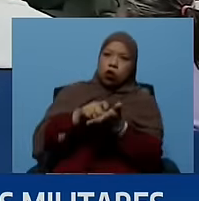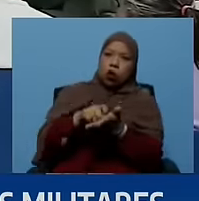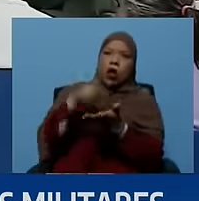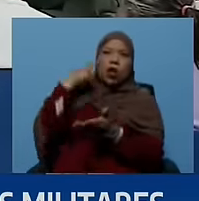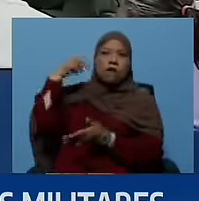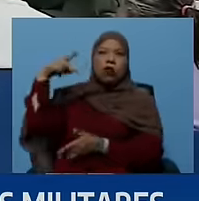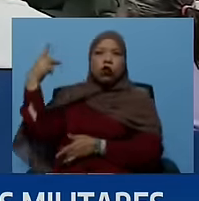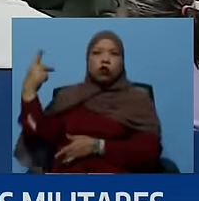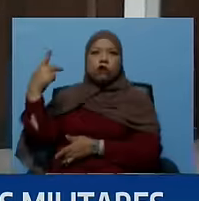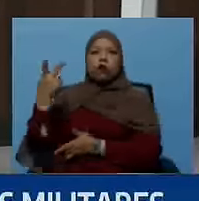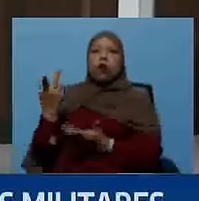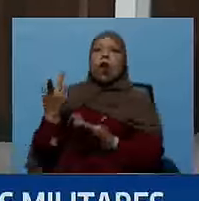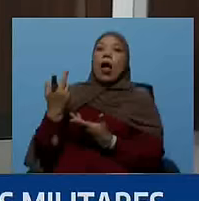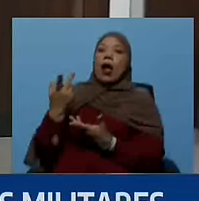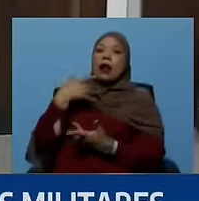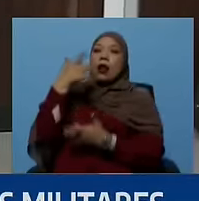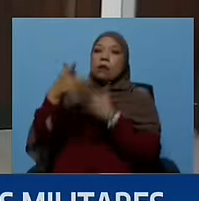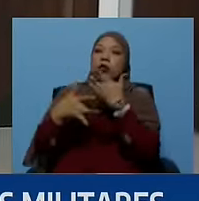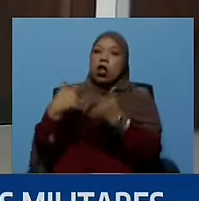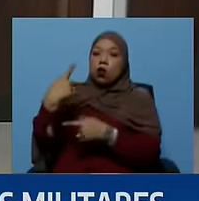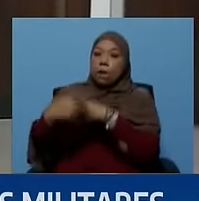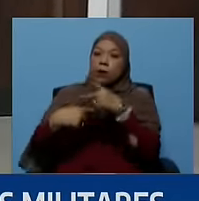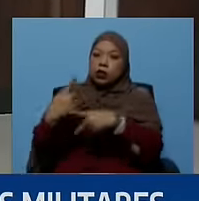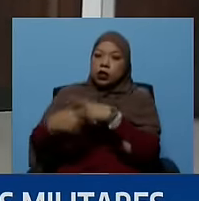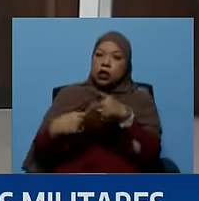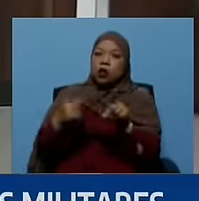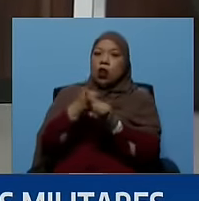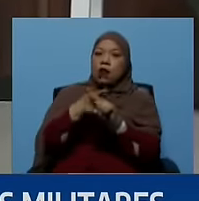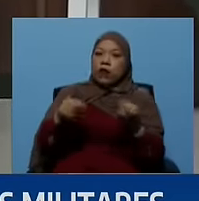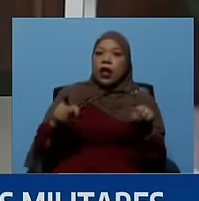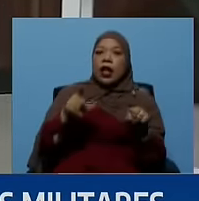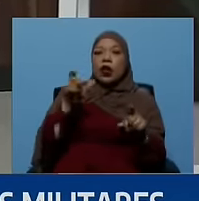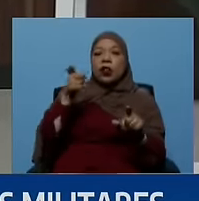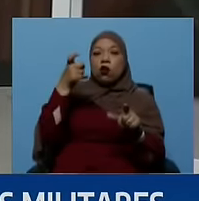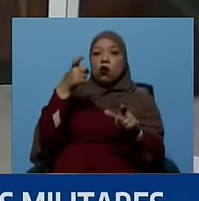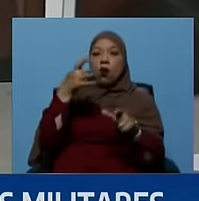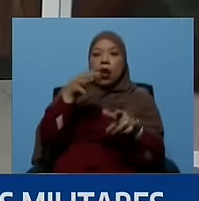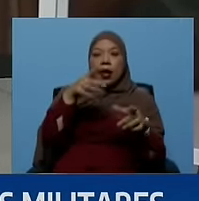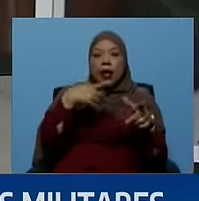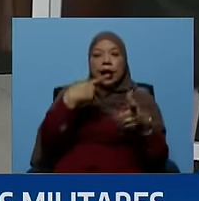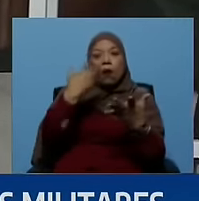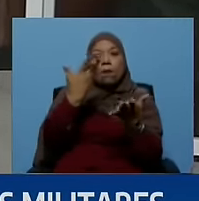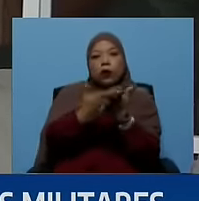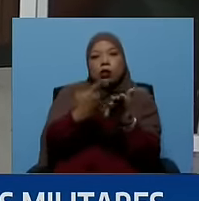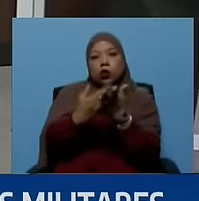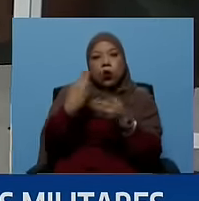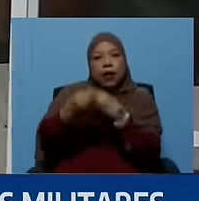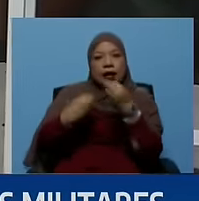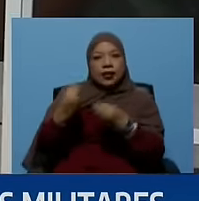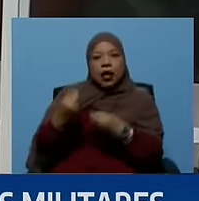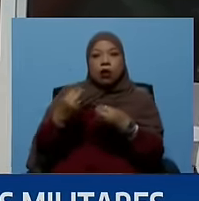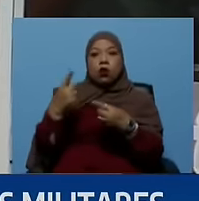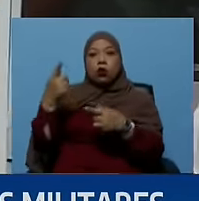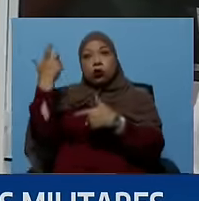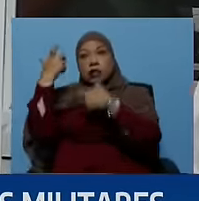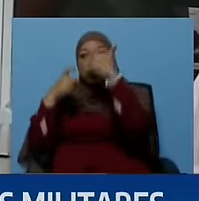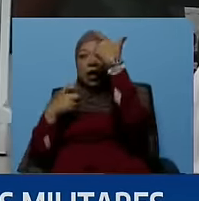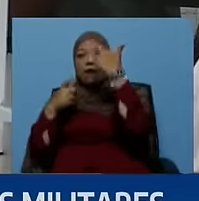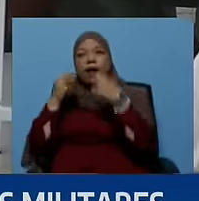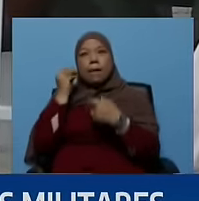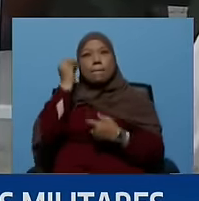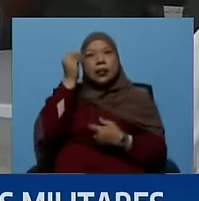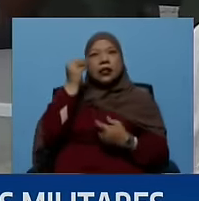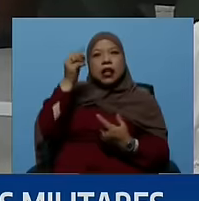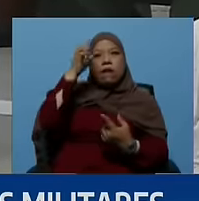los procesos Así que primero nuestro comandante Chávez gestó un proyecto una idea un sueño de